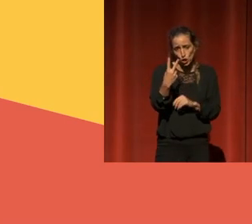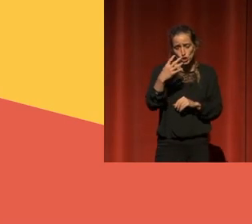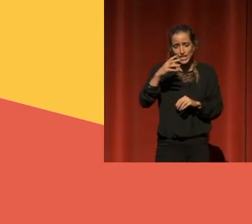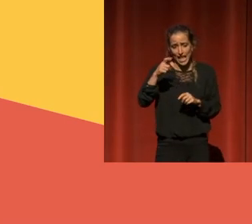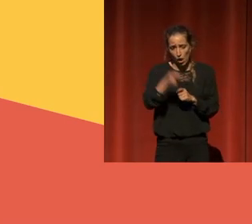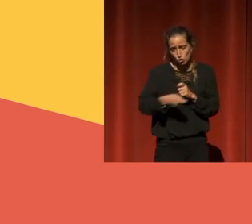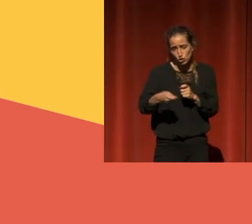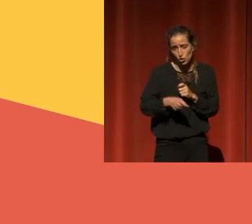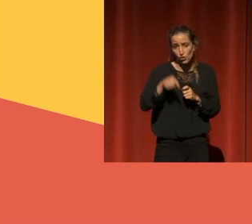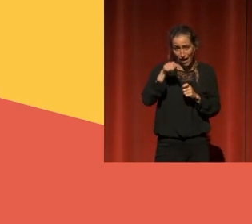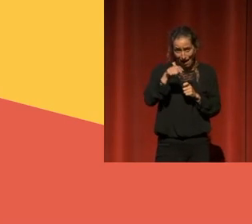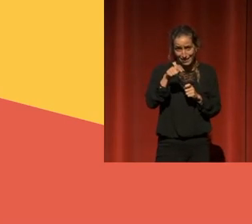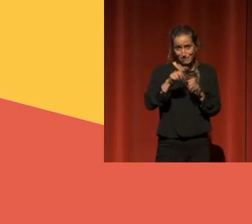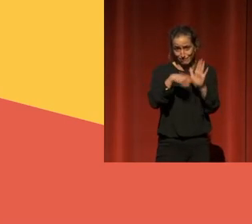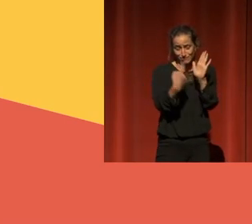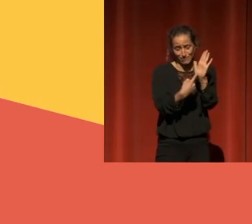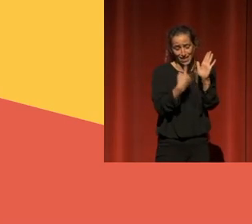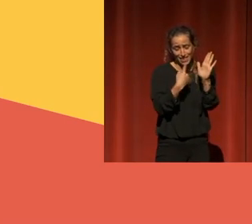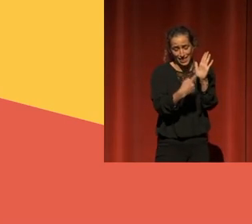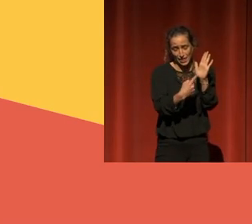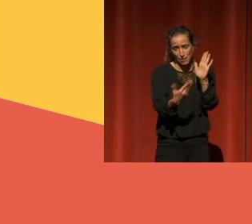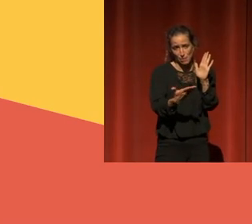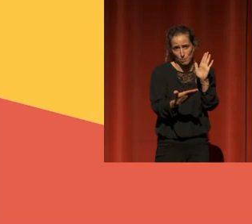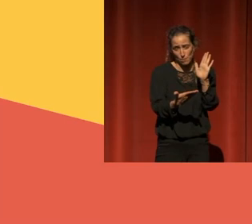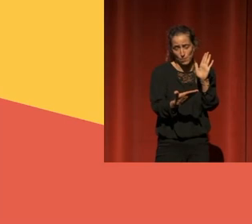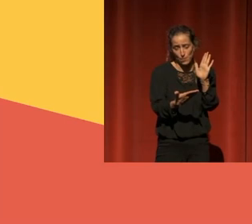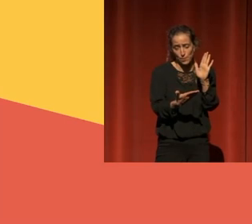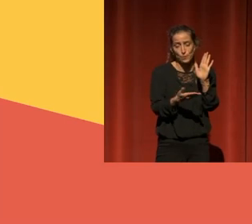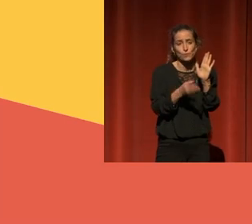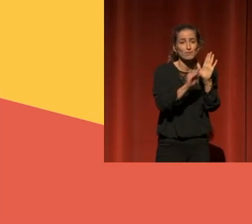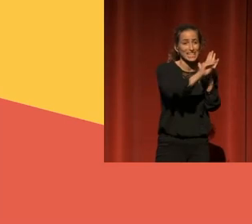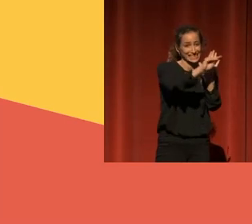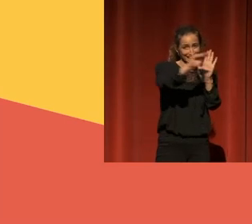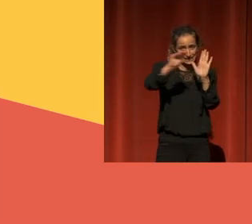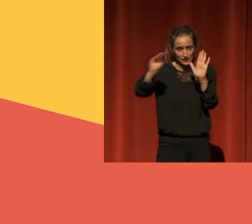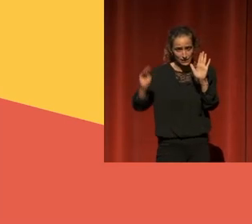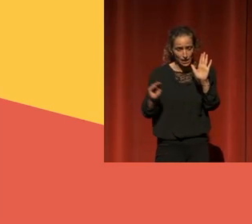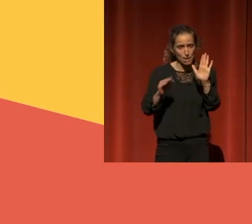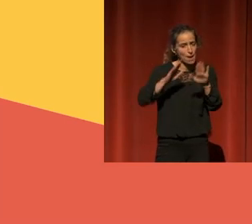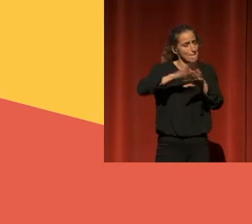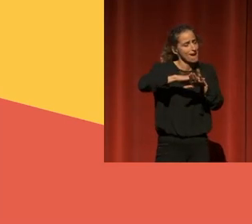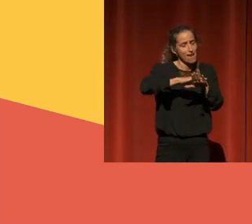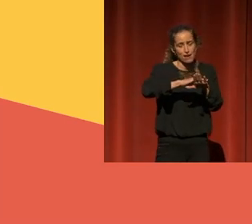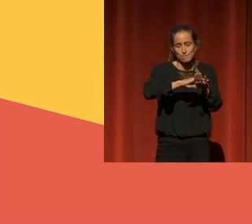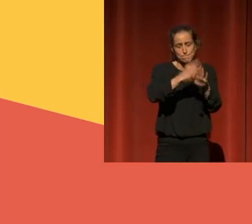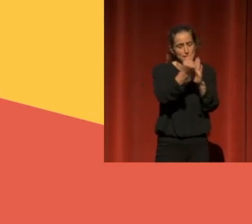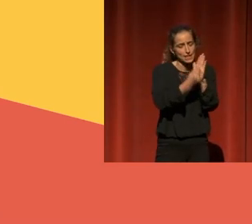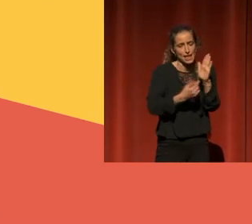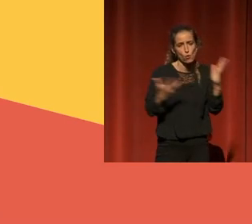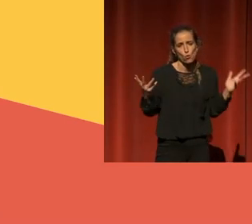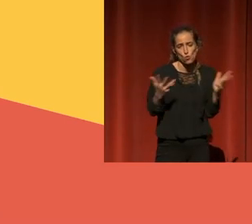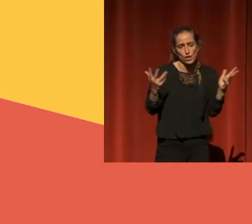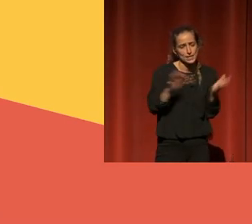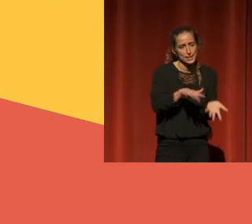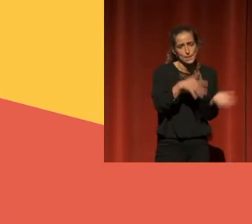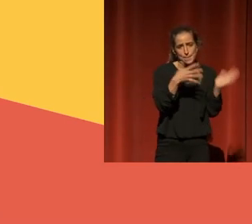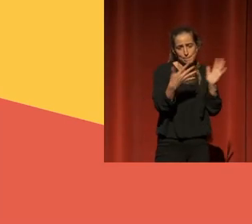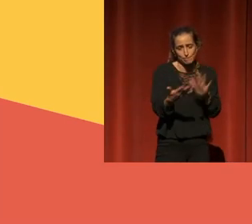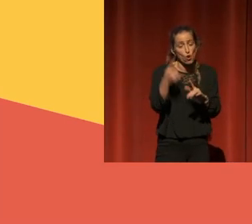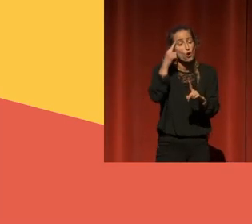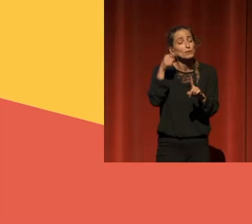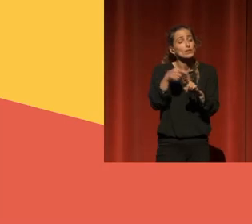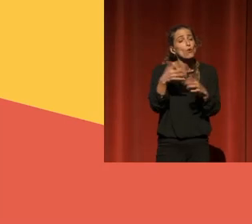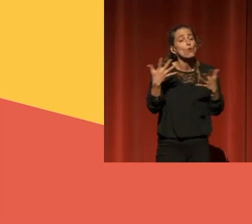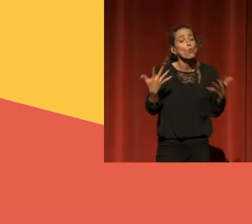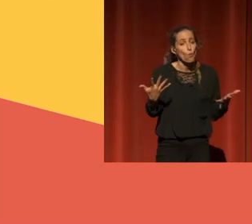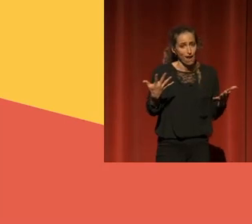se Proponen y se y se llama la atención a tomar medidas urgentes para el desarrollo